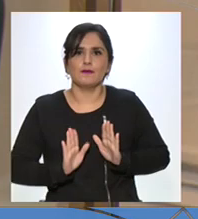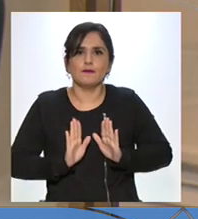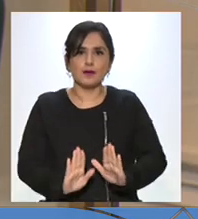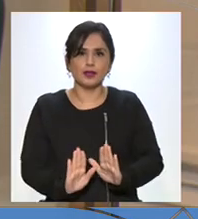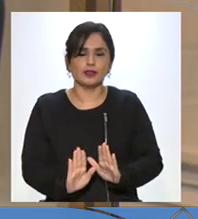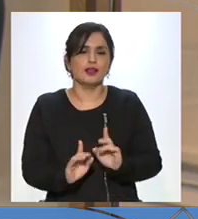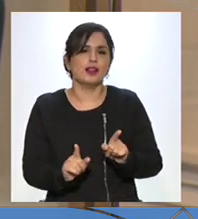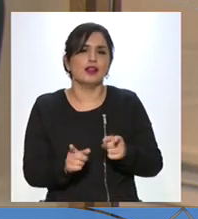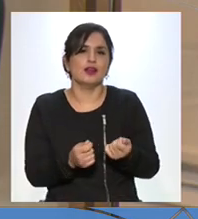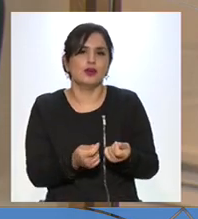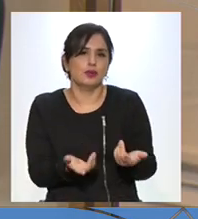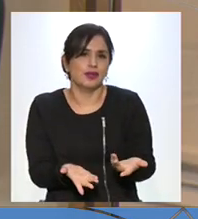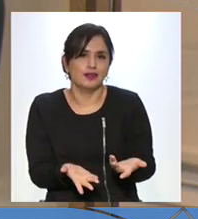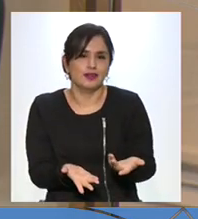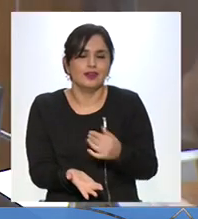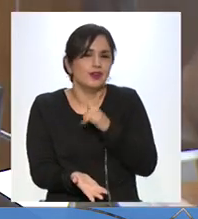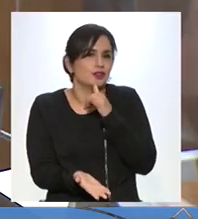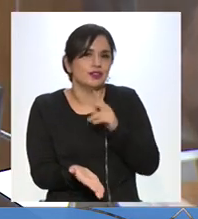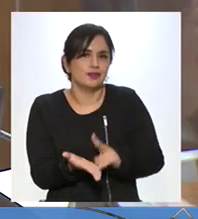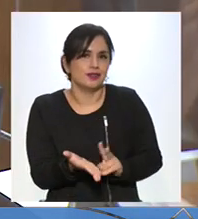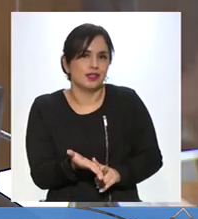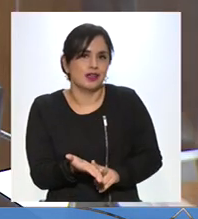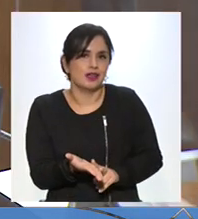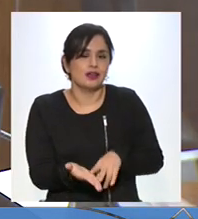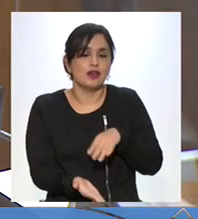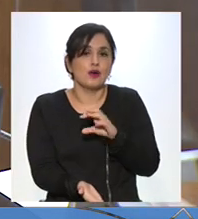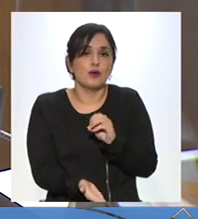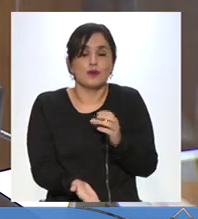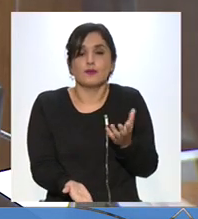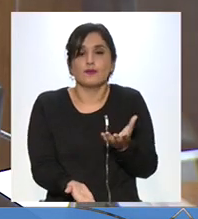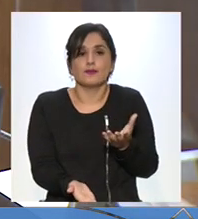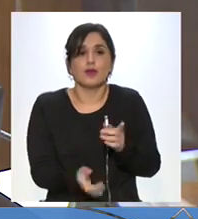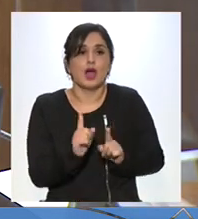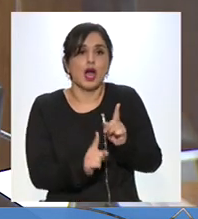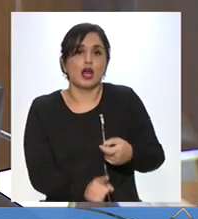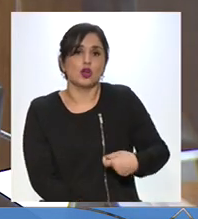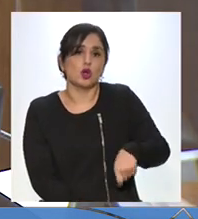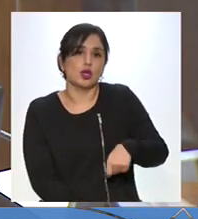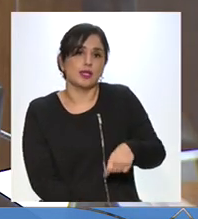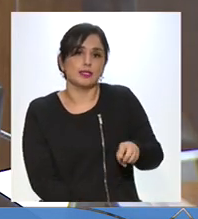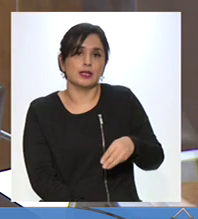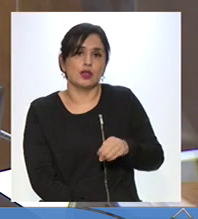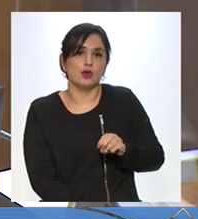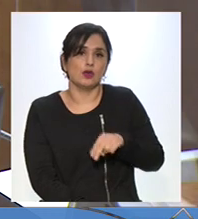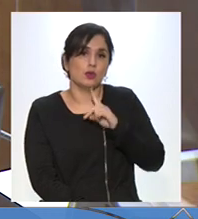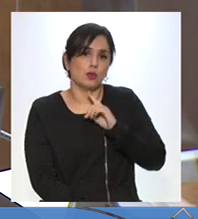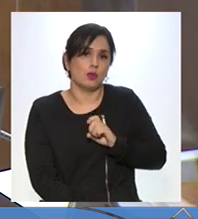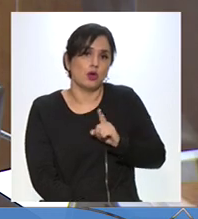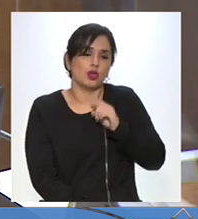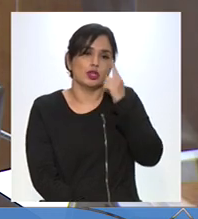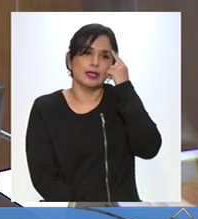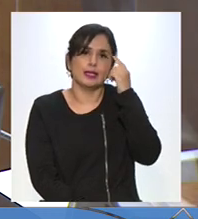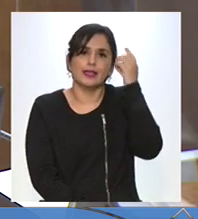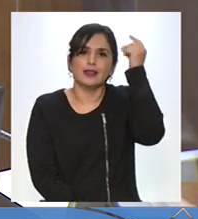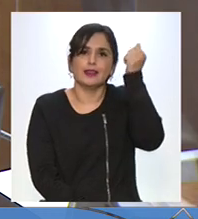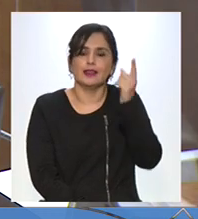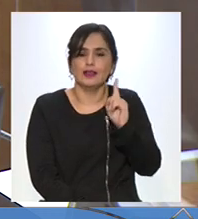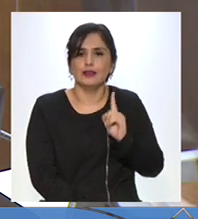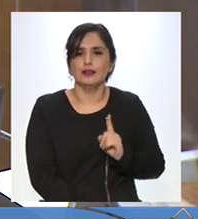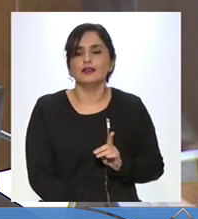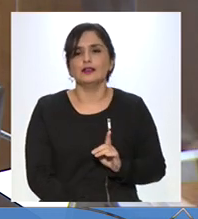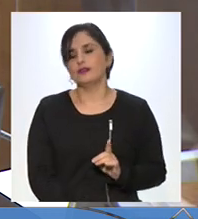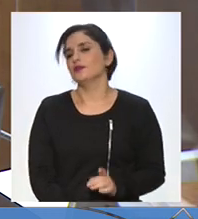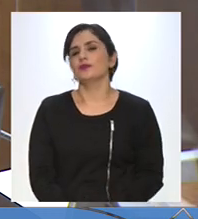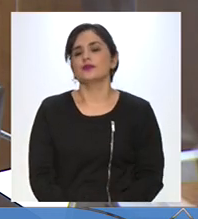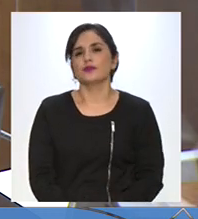economía. No sé si eso es cierto, es una derivada que el senador Montes saca del informe, y yo creo que es bueno